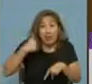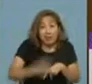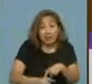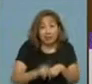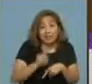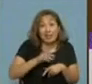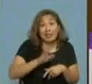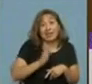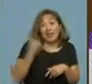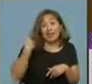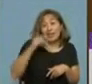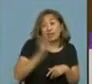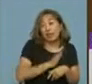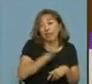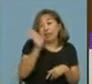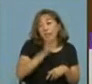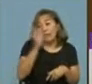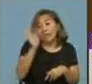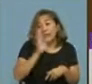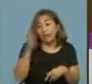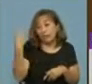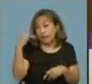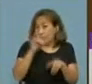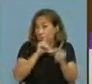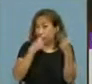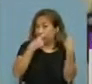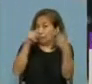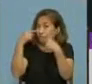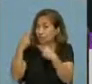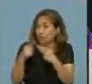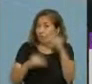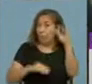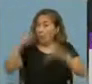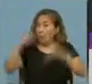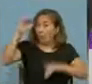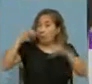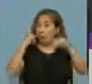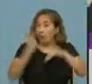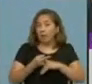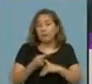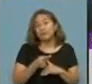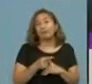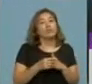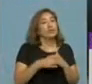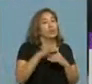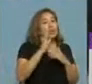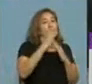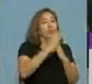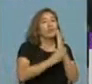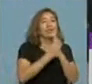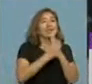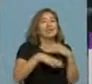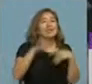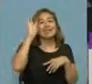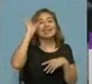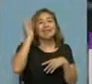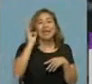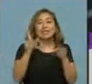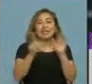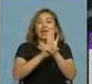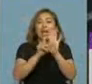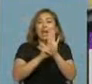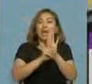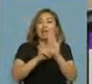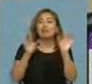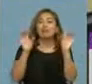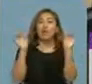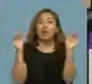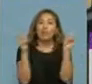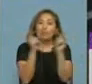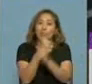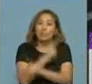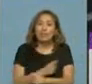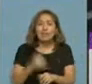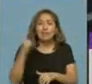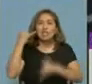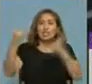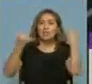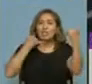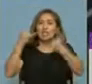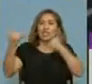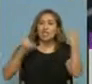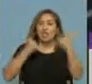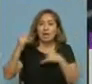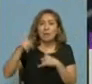los argentinos o jujeños que estén en Bolivia. Ministro, usted sabe que esta ley provocó polémica, lo llamaron de todos los medios de